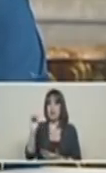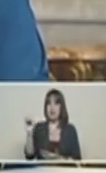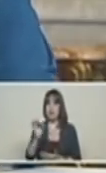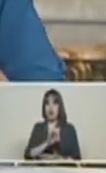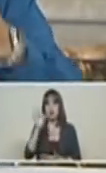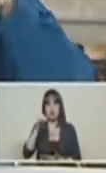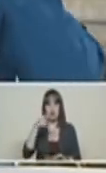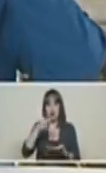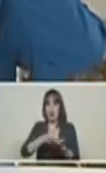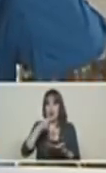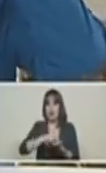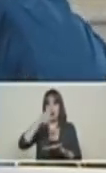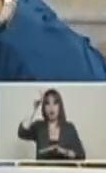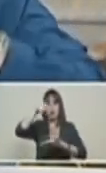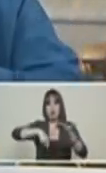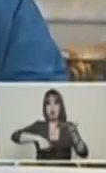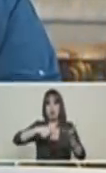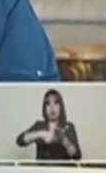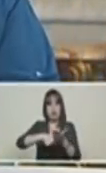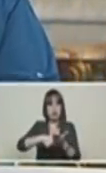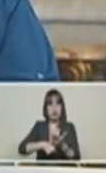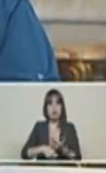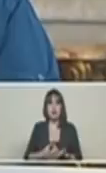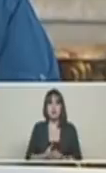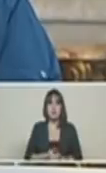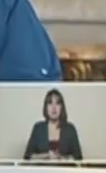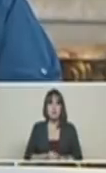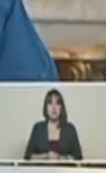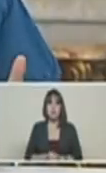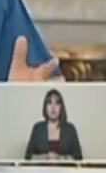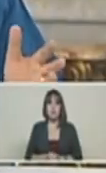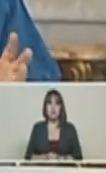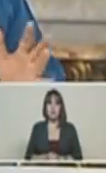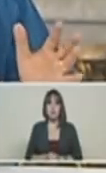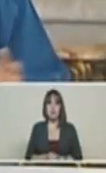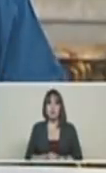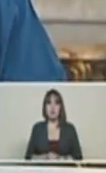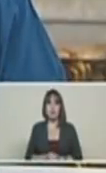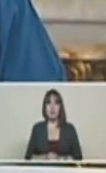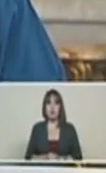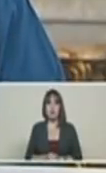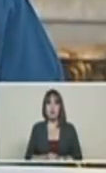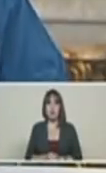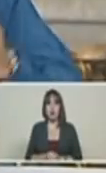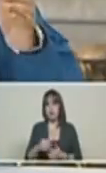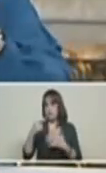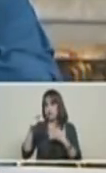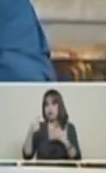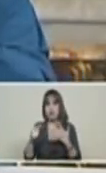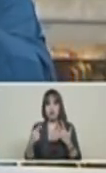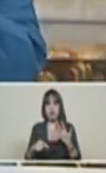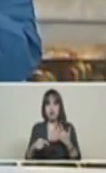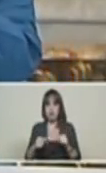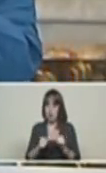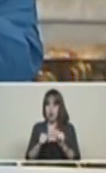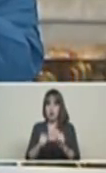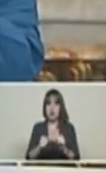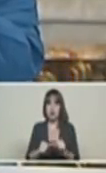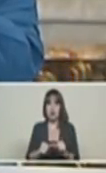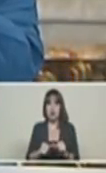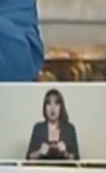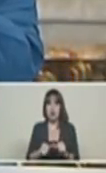electrónico, bioelectrónico, biopago, etcétera. Y vamos a seguir. No